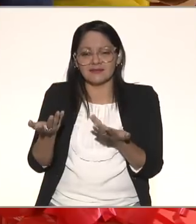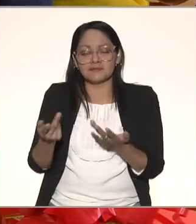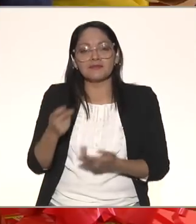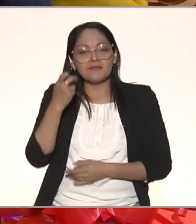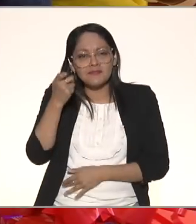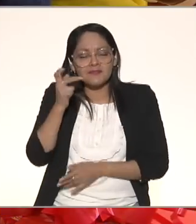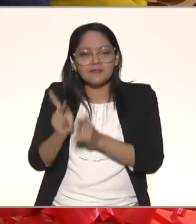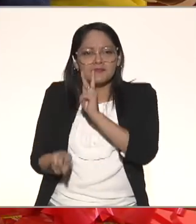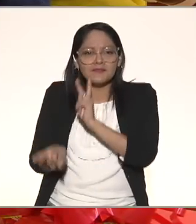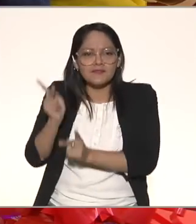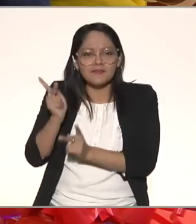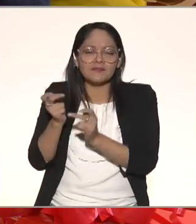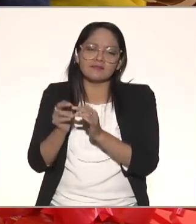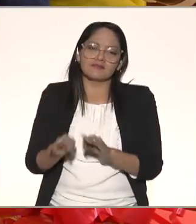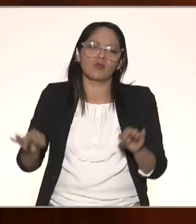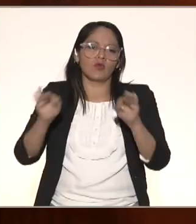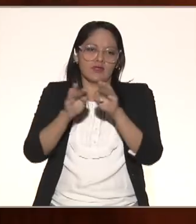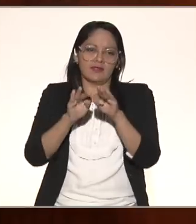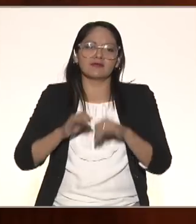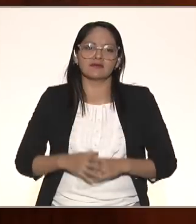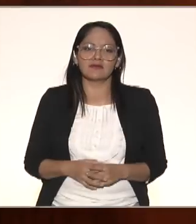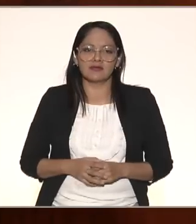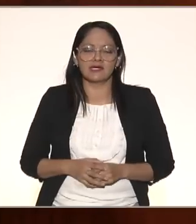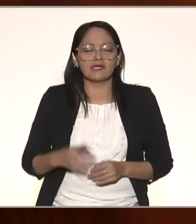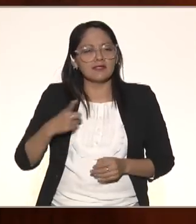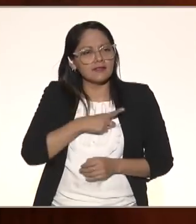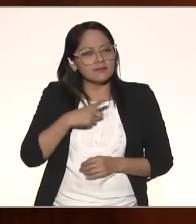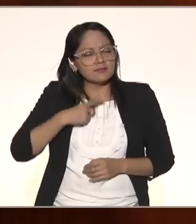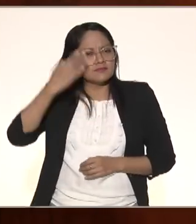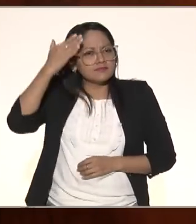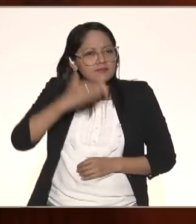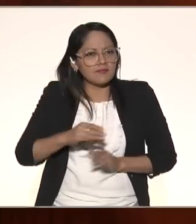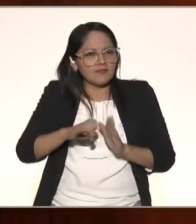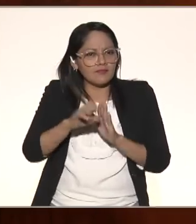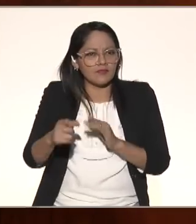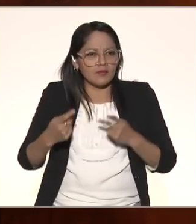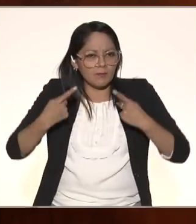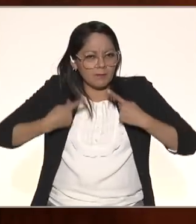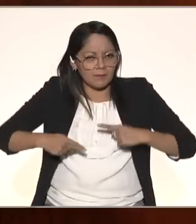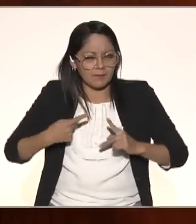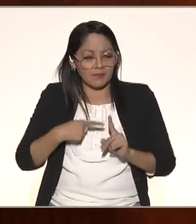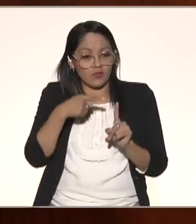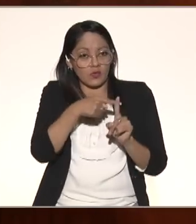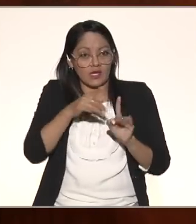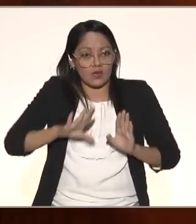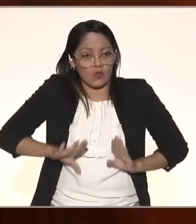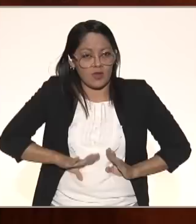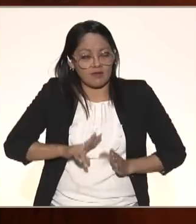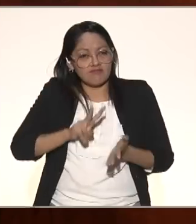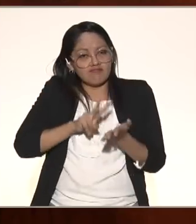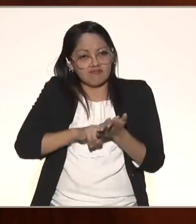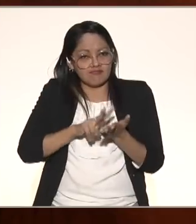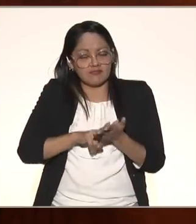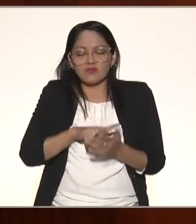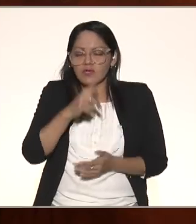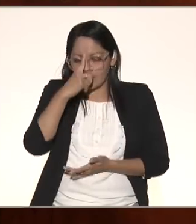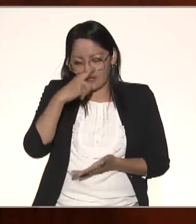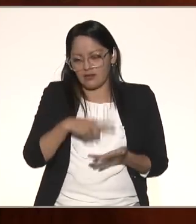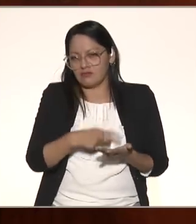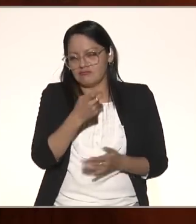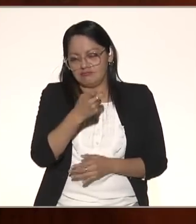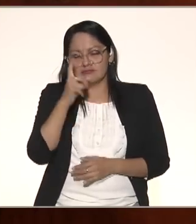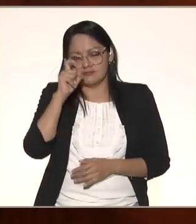conversación creo que es muy importante. Saber si una persona tiene valores, creo que es una parte muy